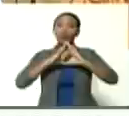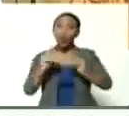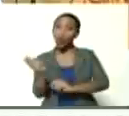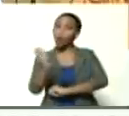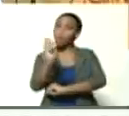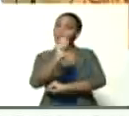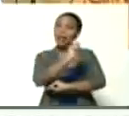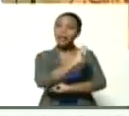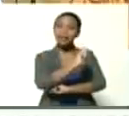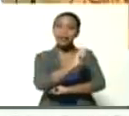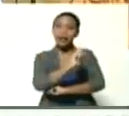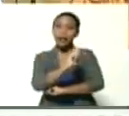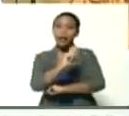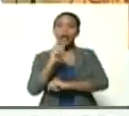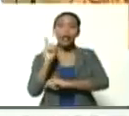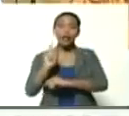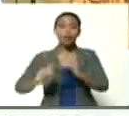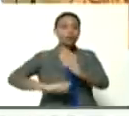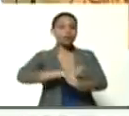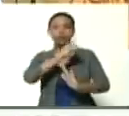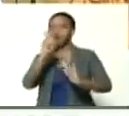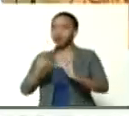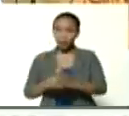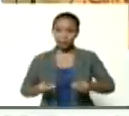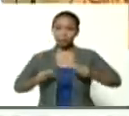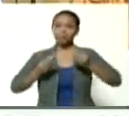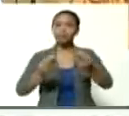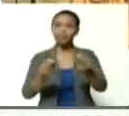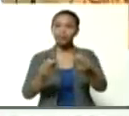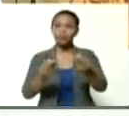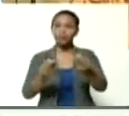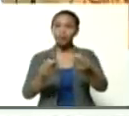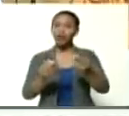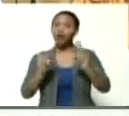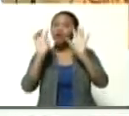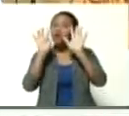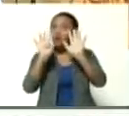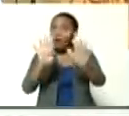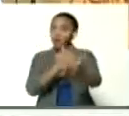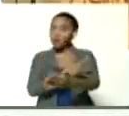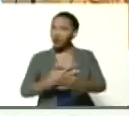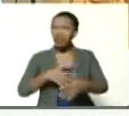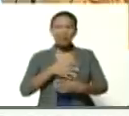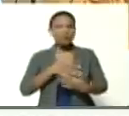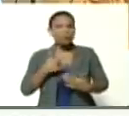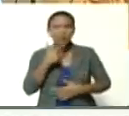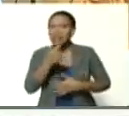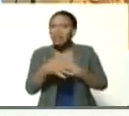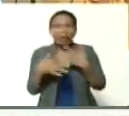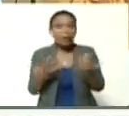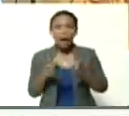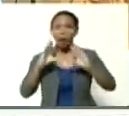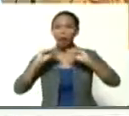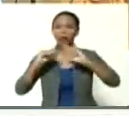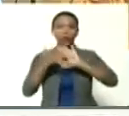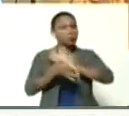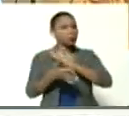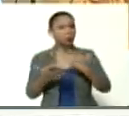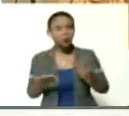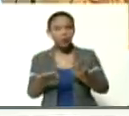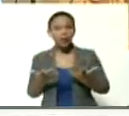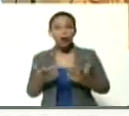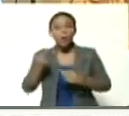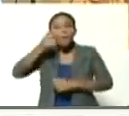meses, lo tienen totalmente garantizado. 9 millones. Quiere decir que estamos hablando de